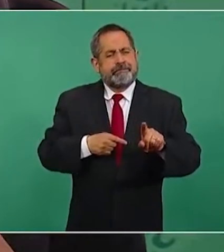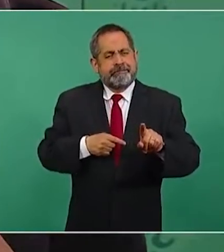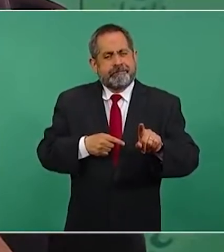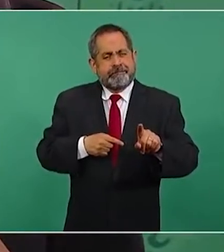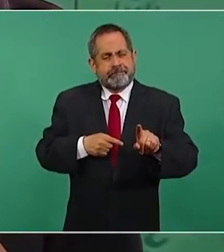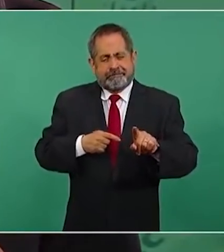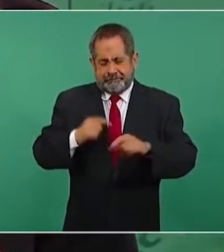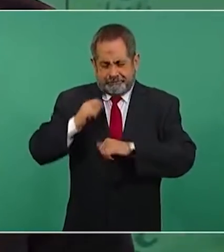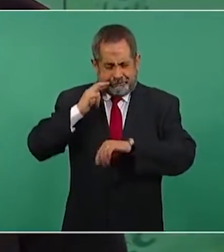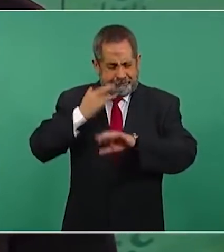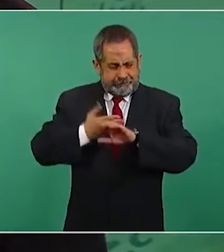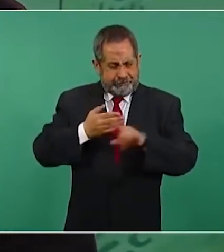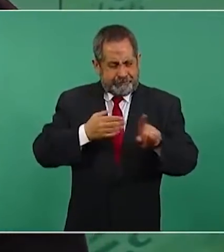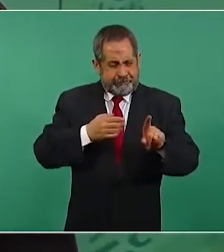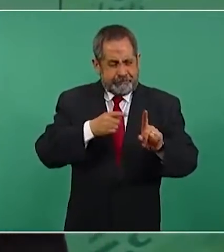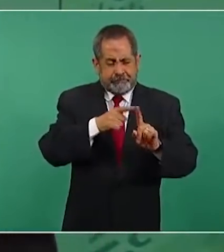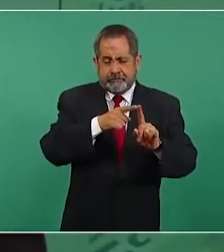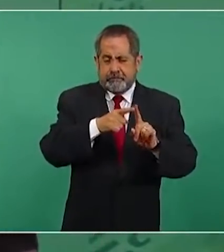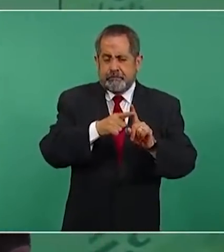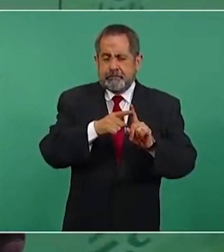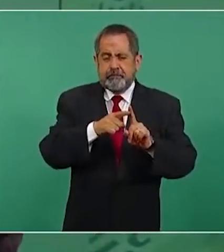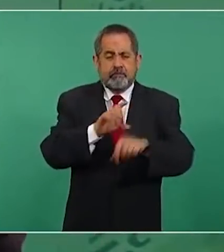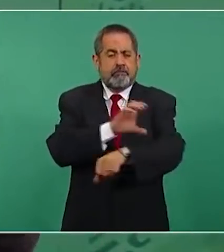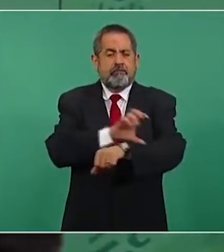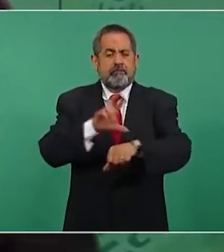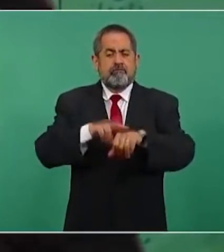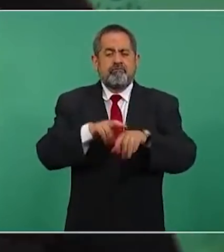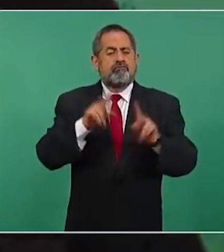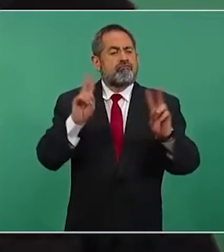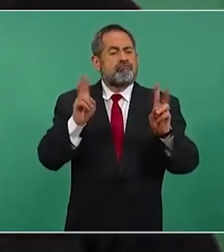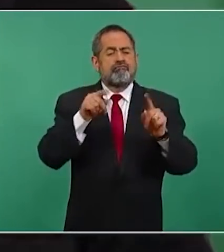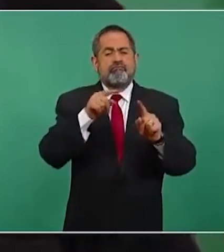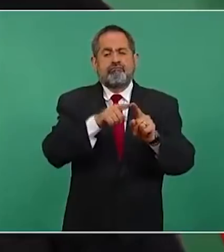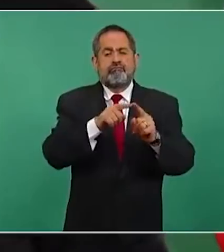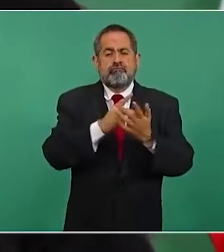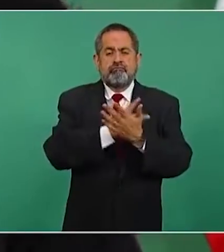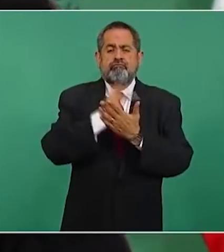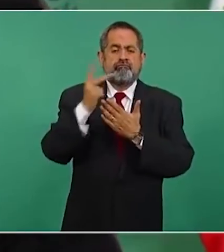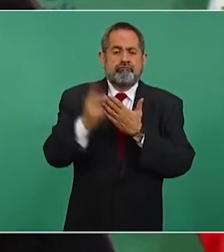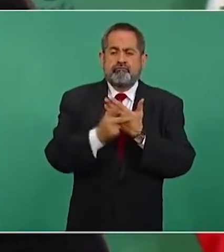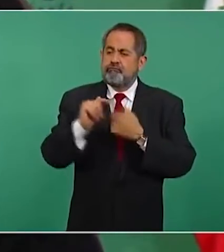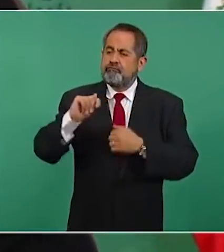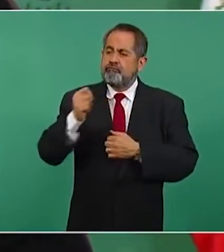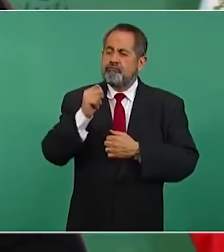coordinar un programa de tecnología